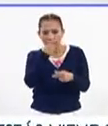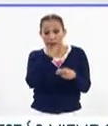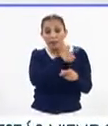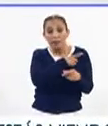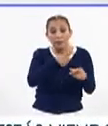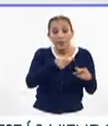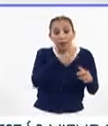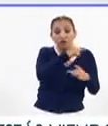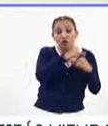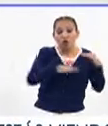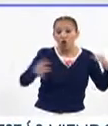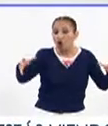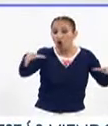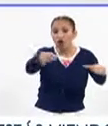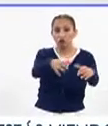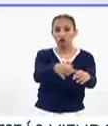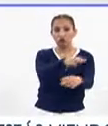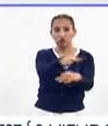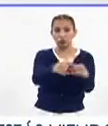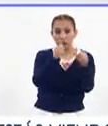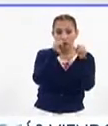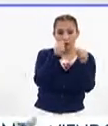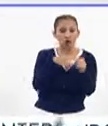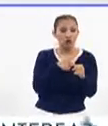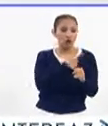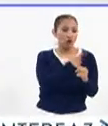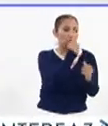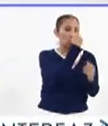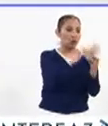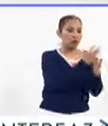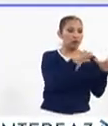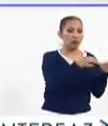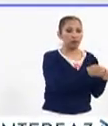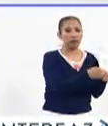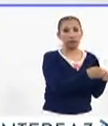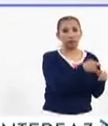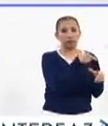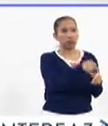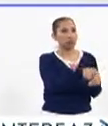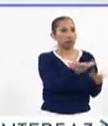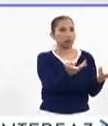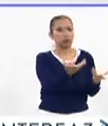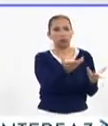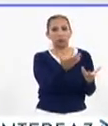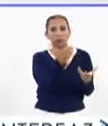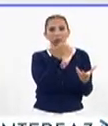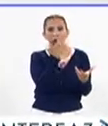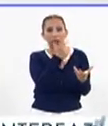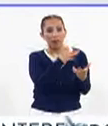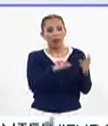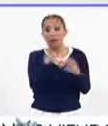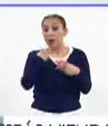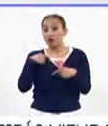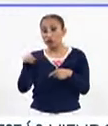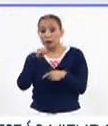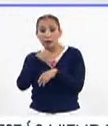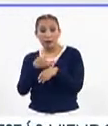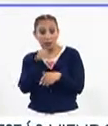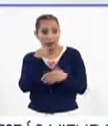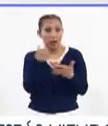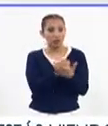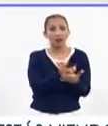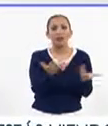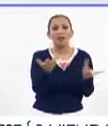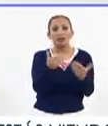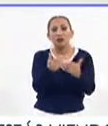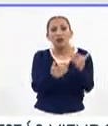tiene que ser una apuesta integral. No se puede nada más a lo mejor uno de estos niveles, incluso la sociedad y las familias. ¿Qué